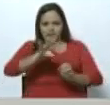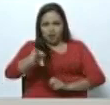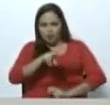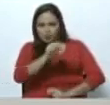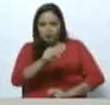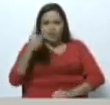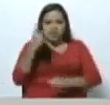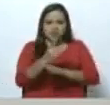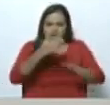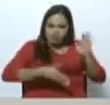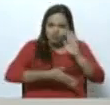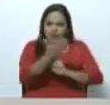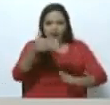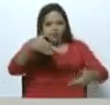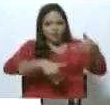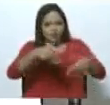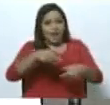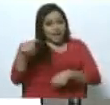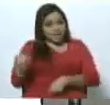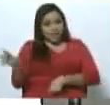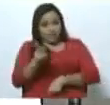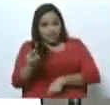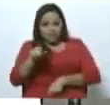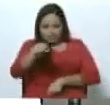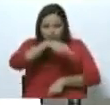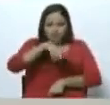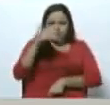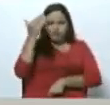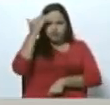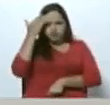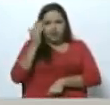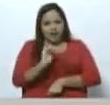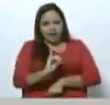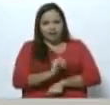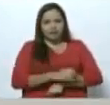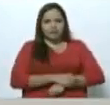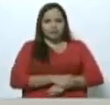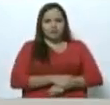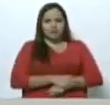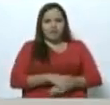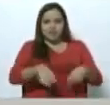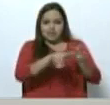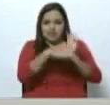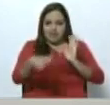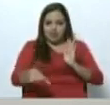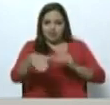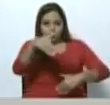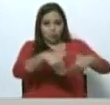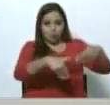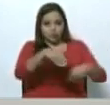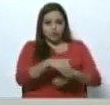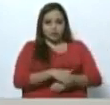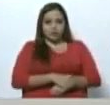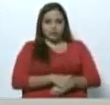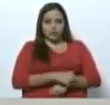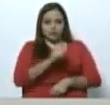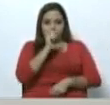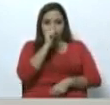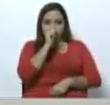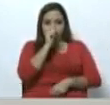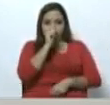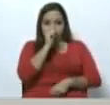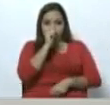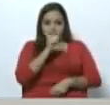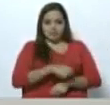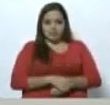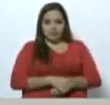a los centros electorales. Aquí en Venezuela ustedes saben que el derecho al voto, si hubo algún